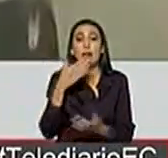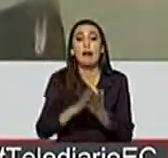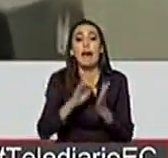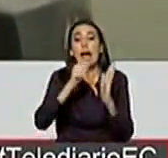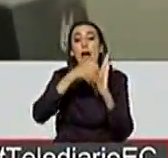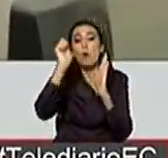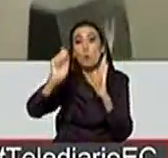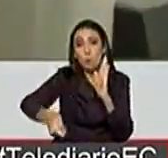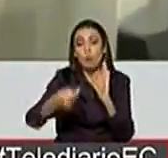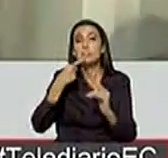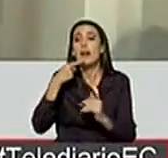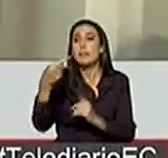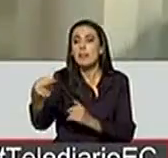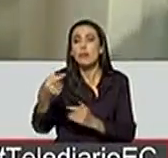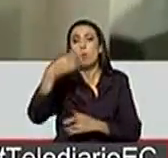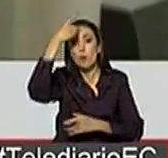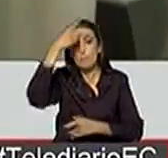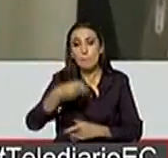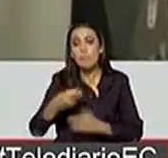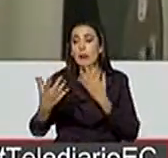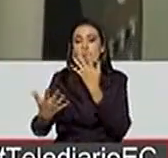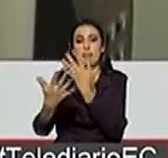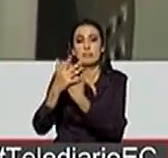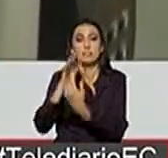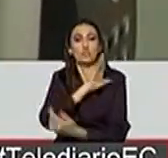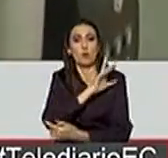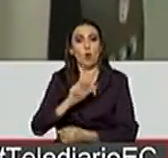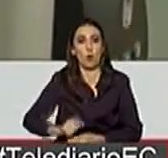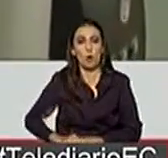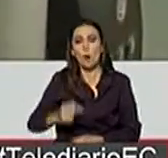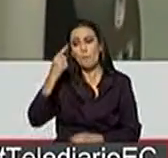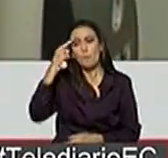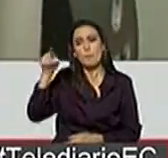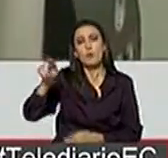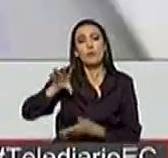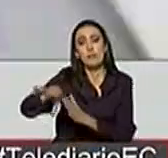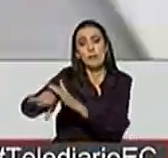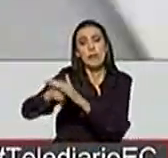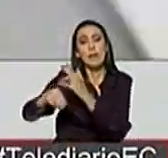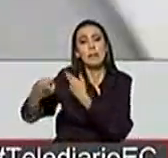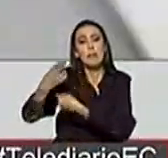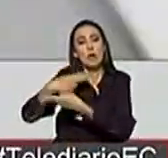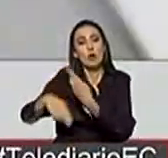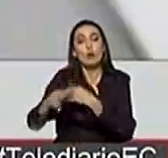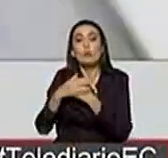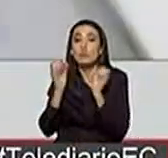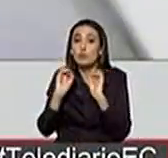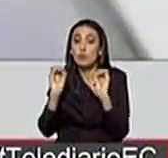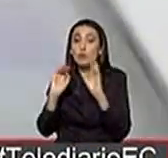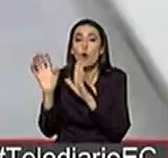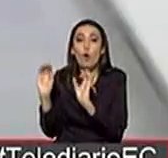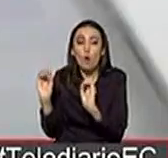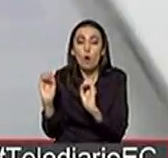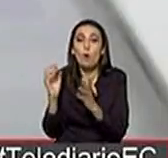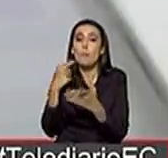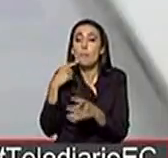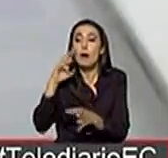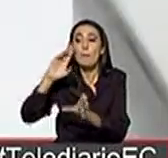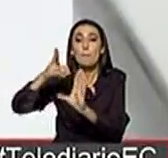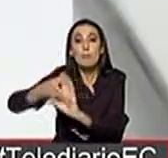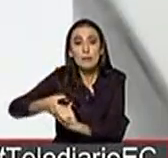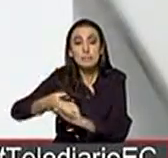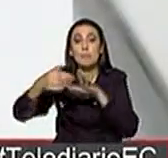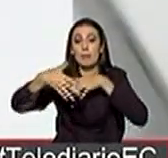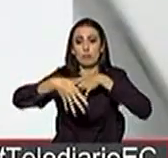andrea patiño dictó prisión preventiva por presunto delito de asociación ilícita según las autoridades habría participado en la